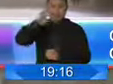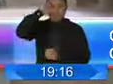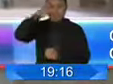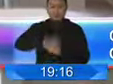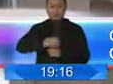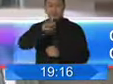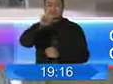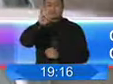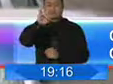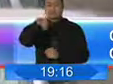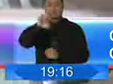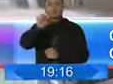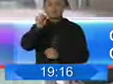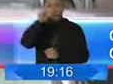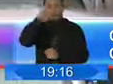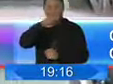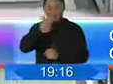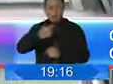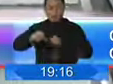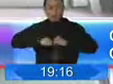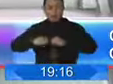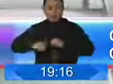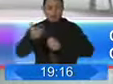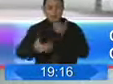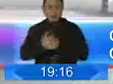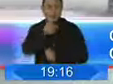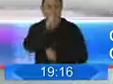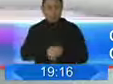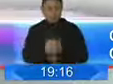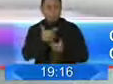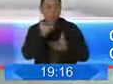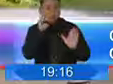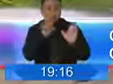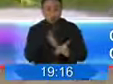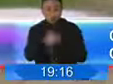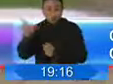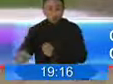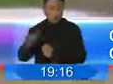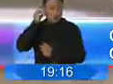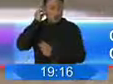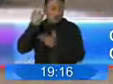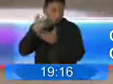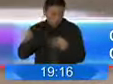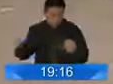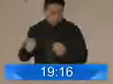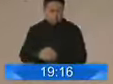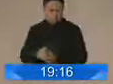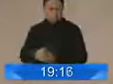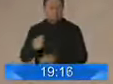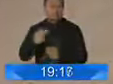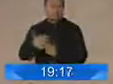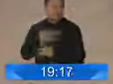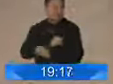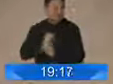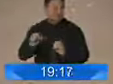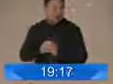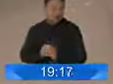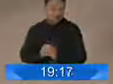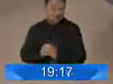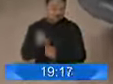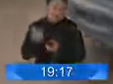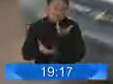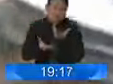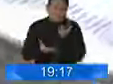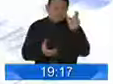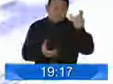DINASED trabajan para determinar si alguien denunció la desaparición de la mujer, por ahora desconocida, pero seguramente alguien la